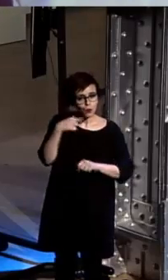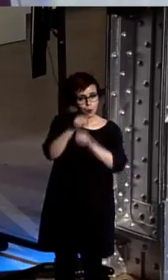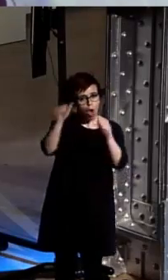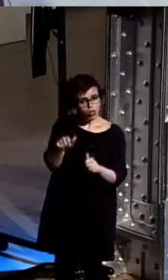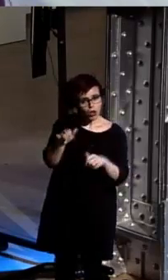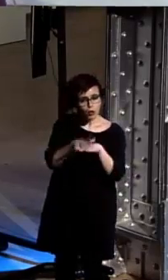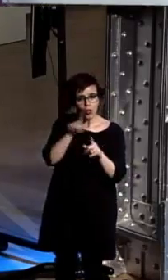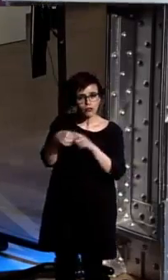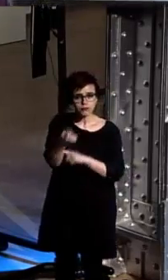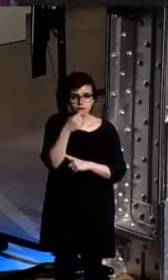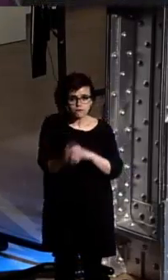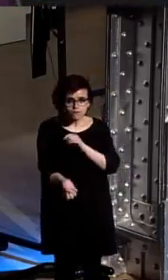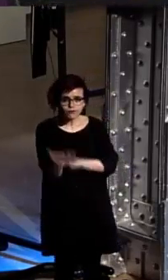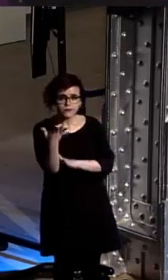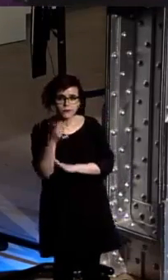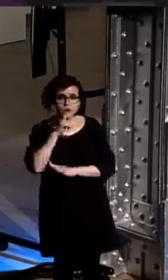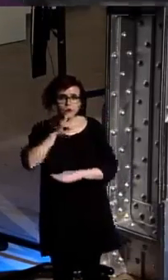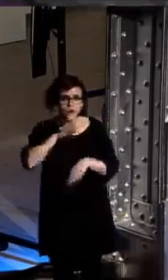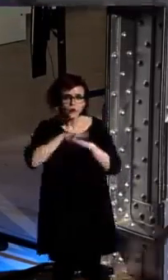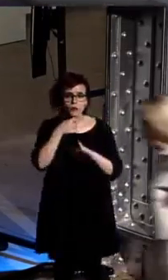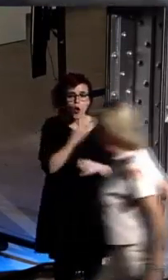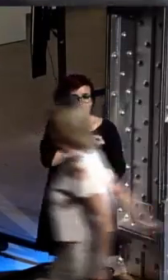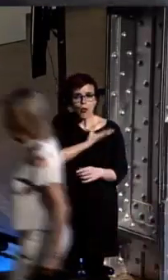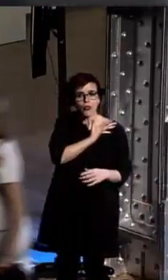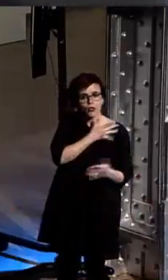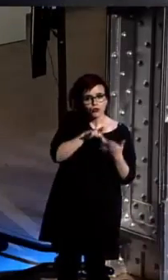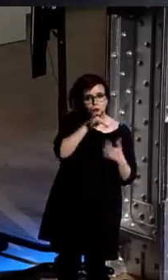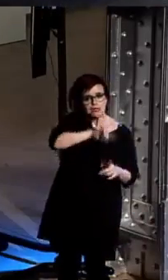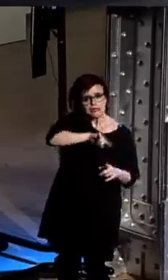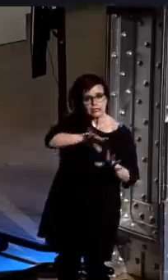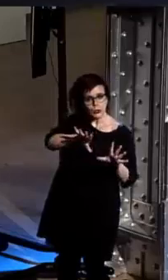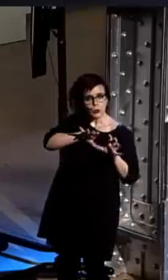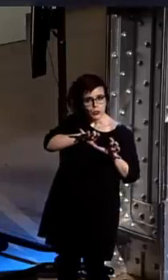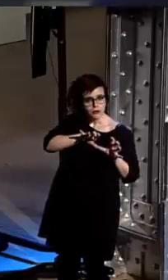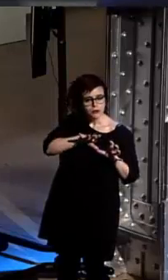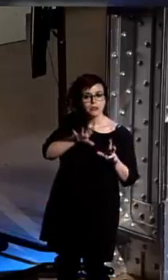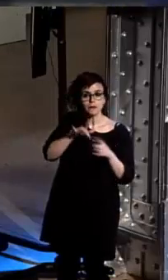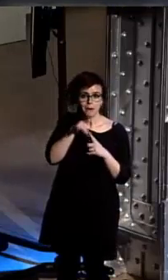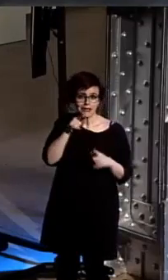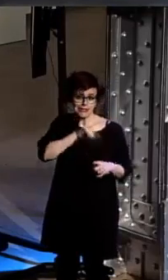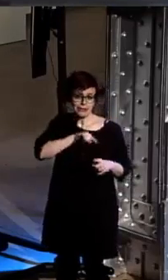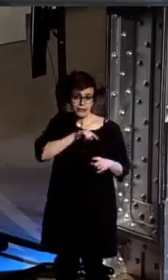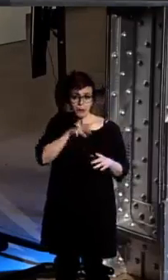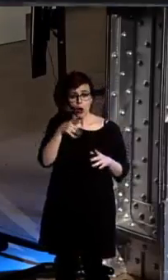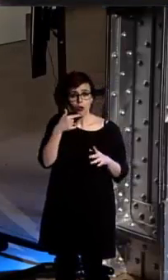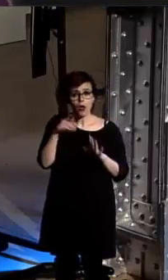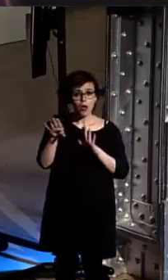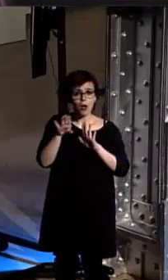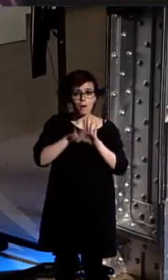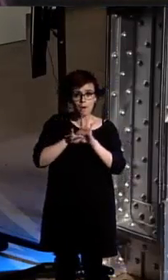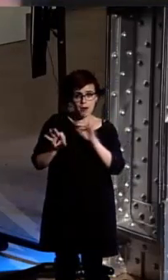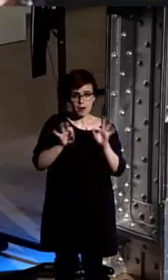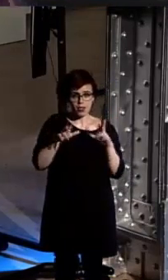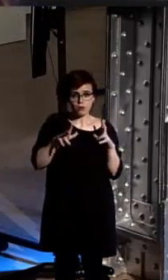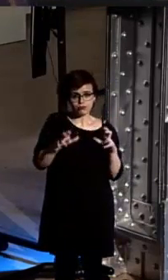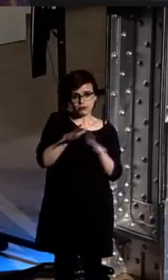de cómo reaccionar ante ciertas emociones que perciban. Entonces sienten, sí, en el sentido de que el robot está en un